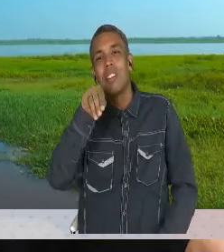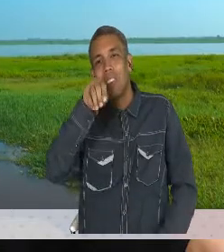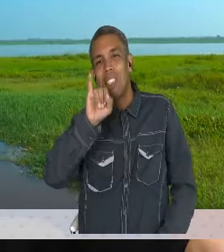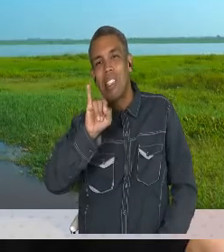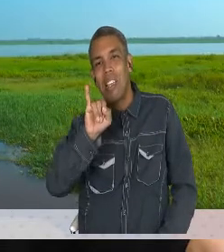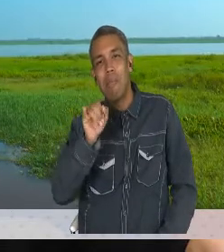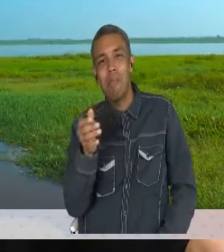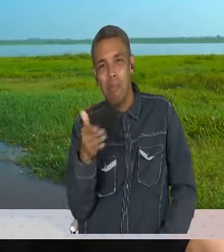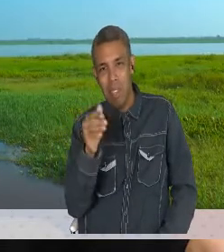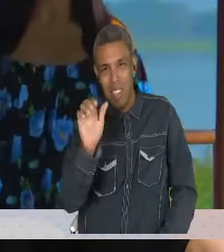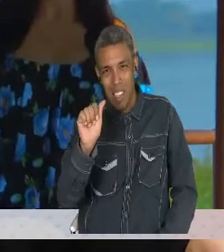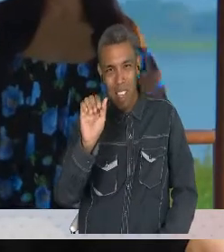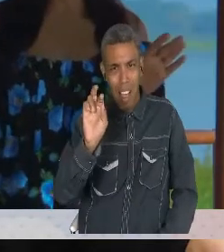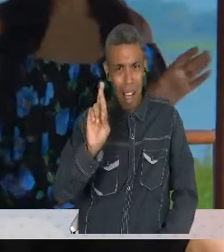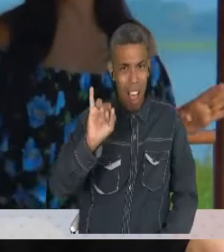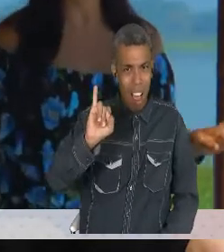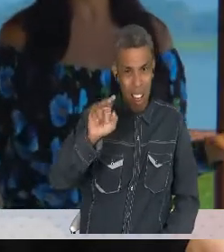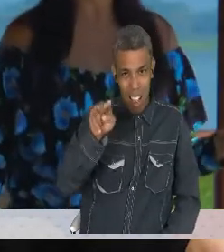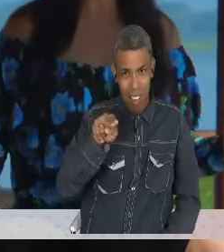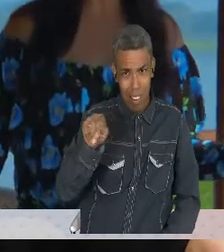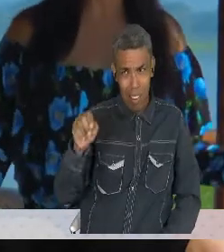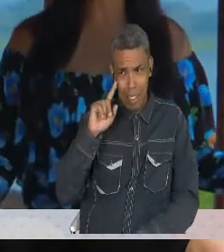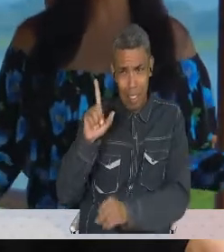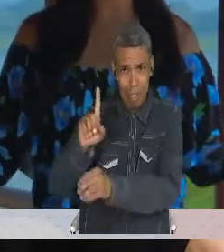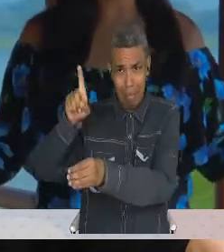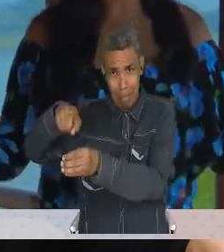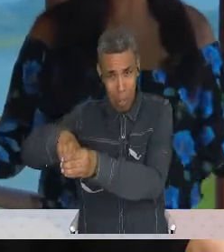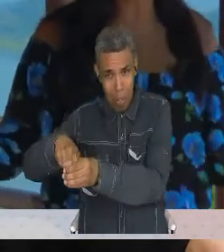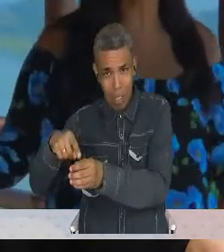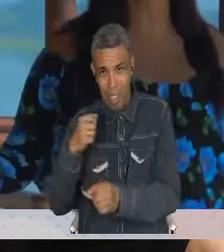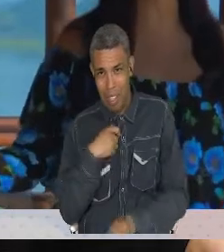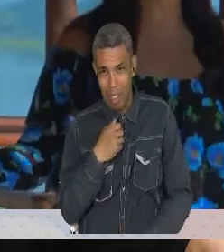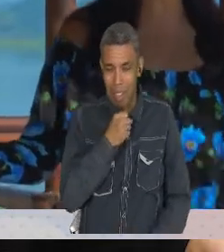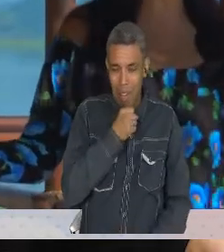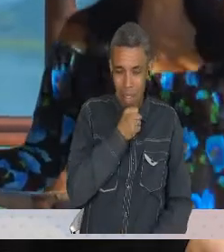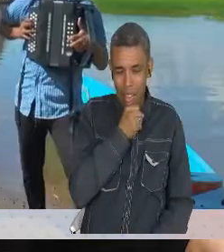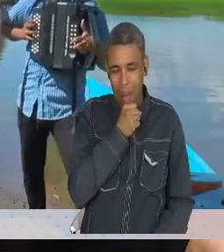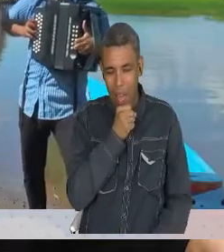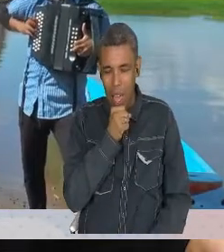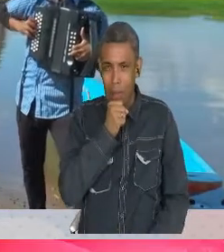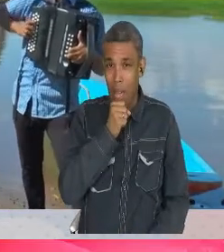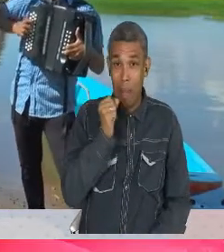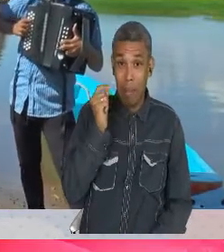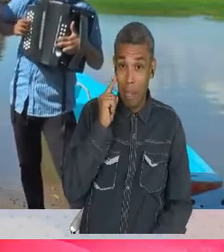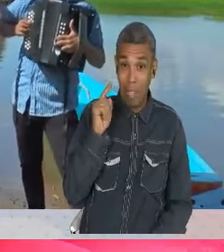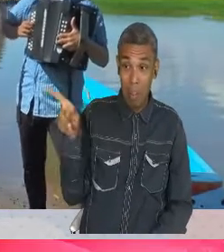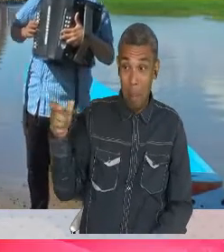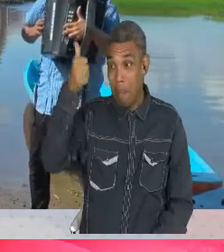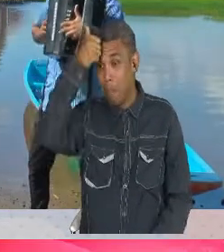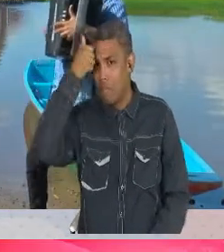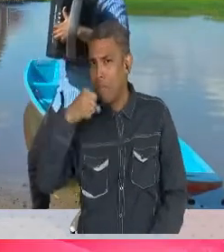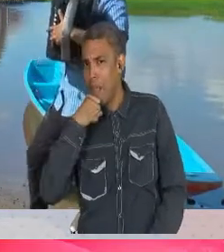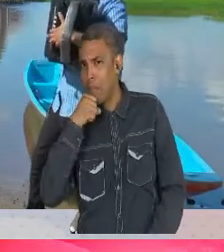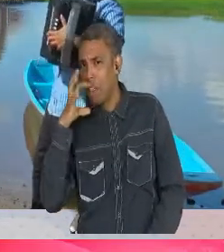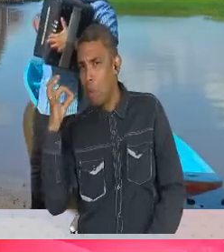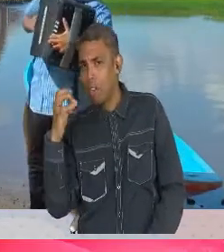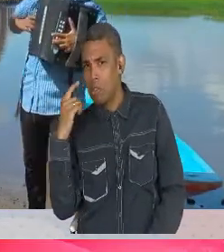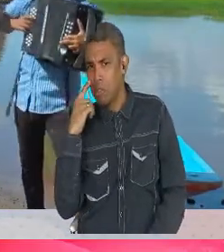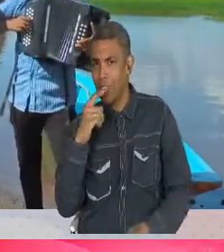inicialmente no tenía idea que fuera a convertirme en cantante y mucho menos en compositora vallenata. Bueno, Mejor